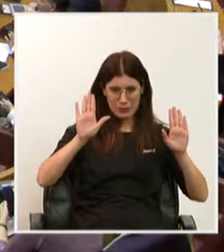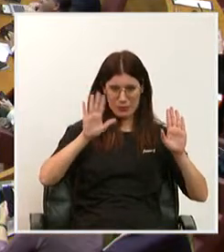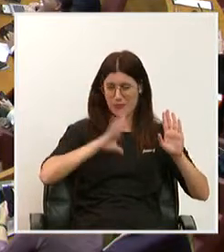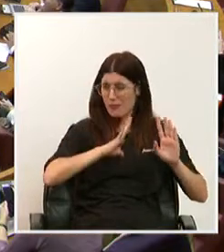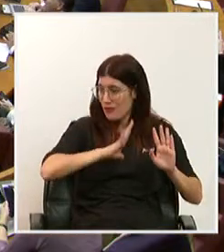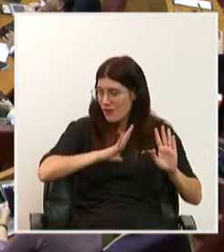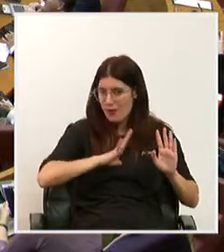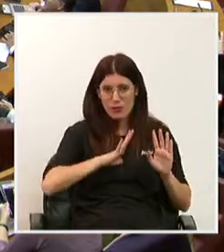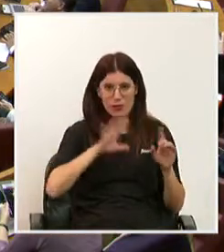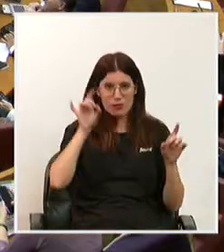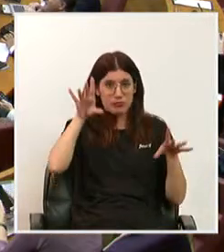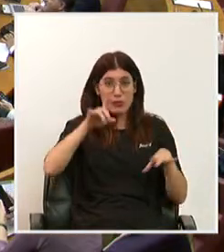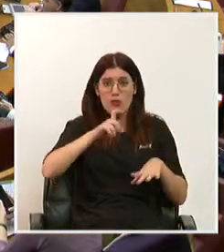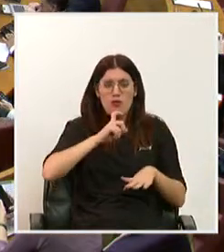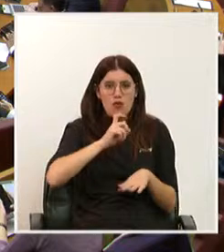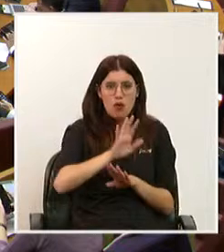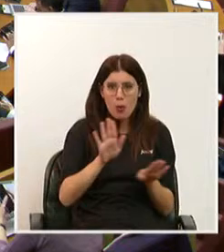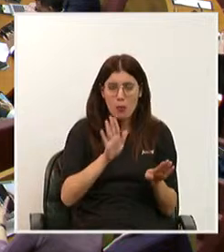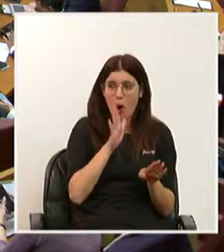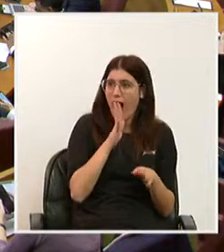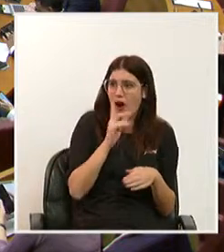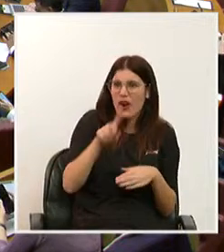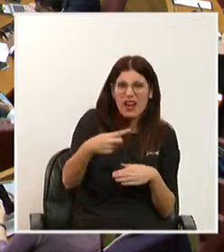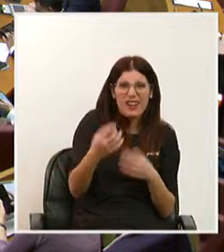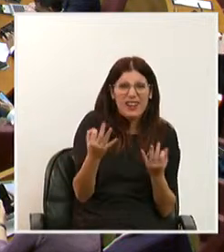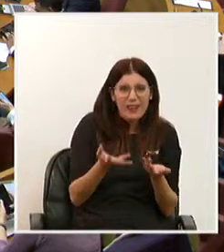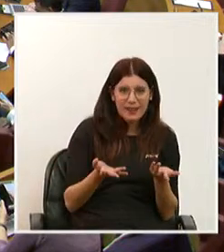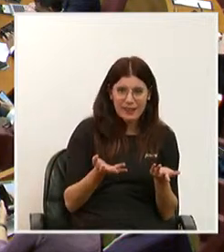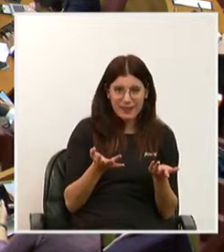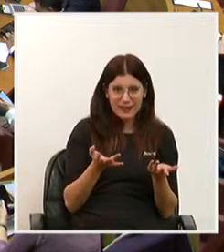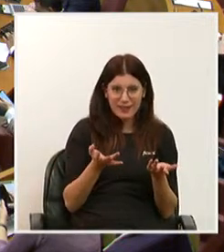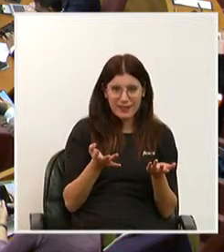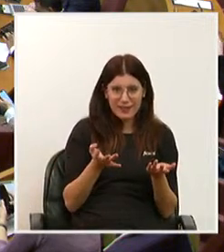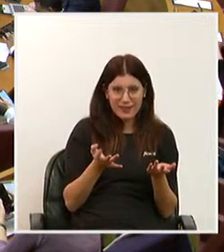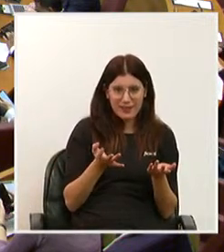de pero qu ser qu ser